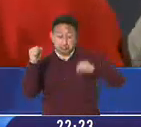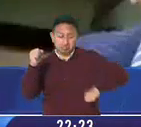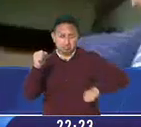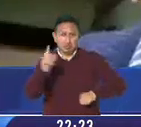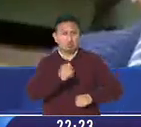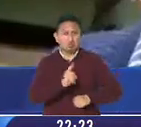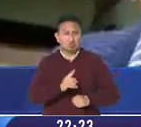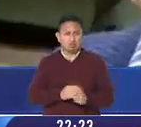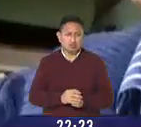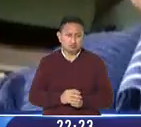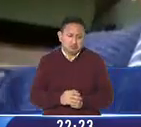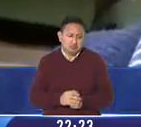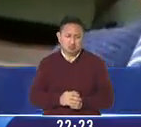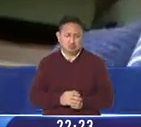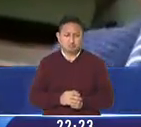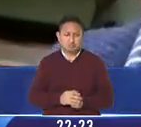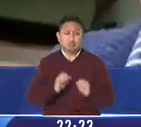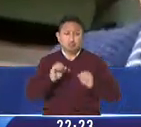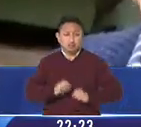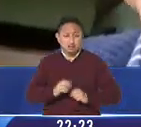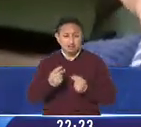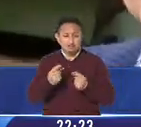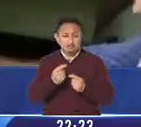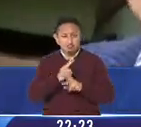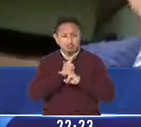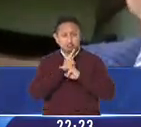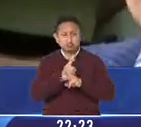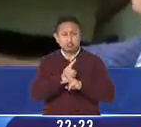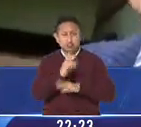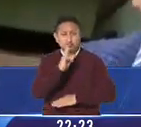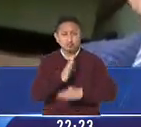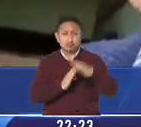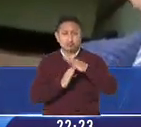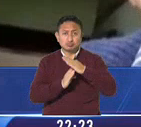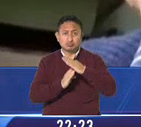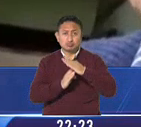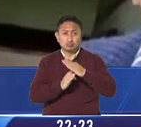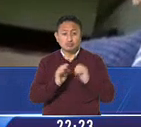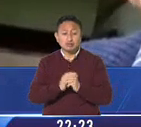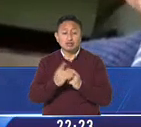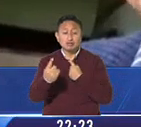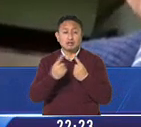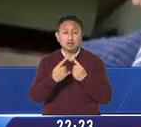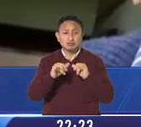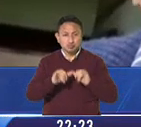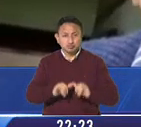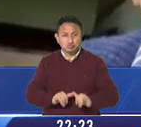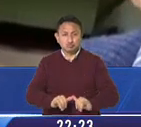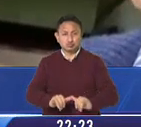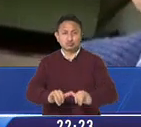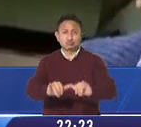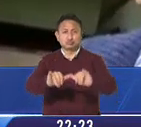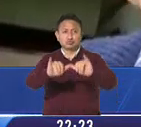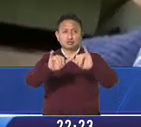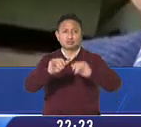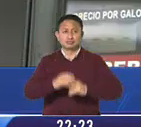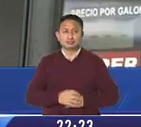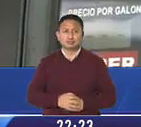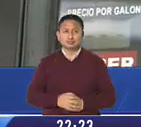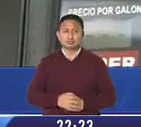perdedores. Que permita dar una respuesta favorable para que el diálogo tenga un fin